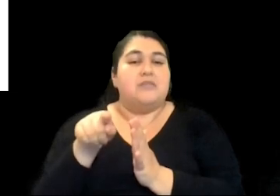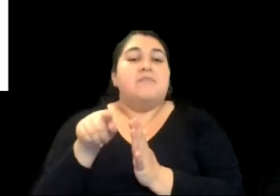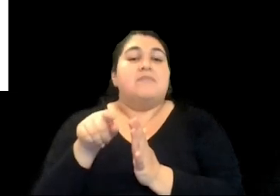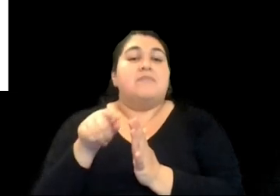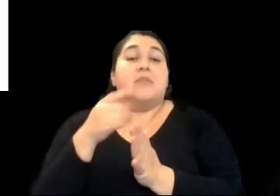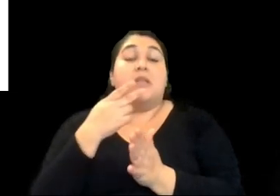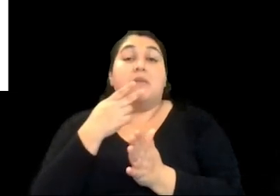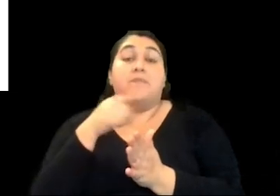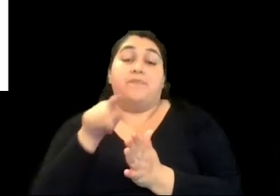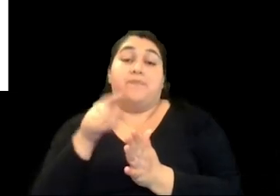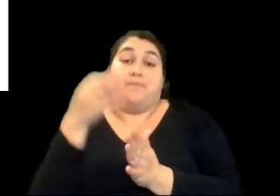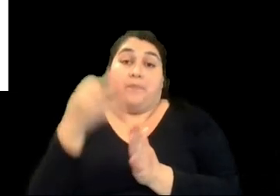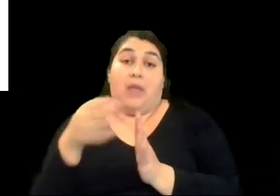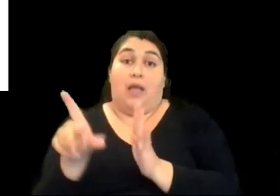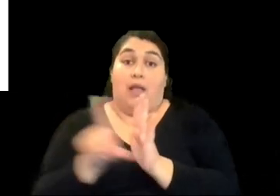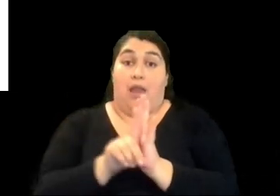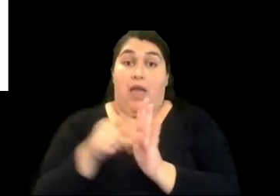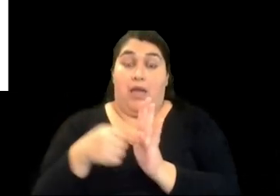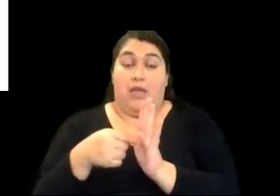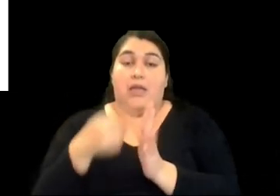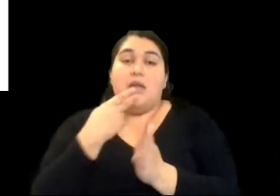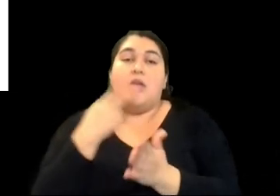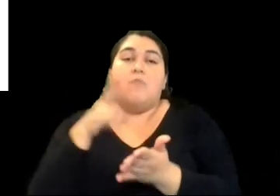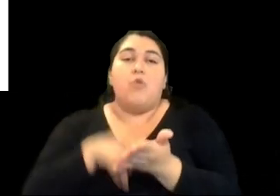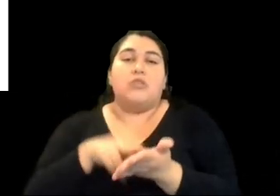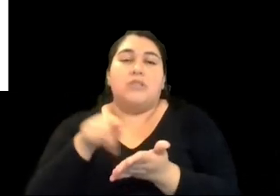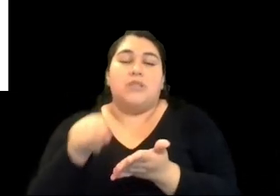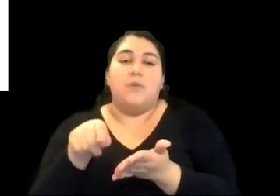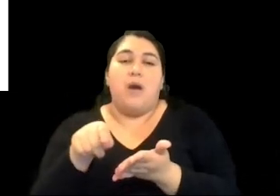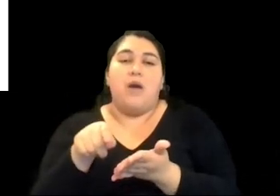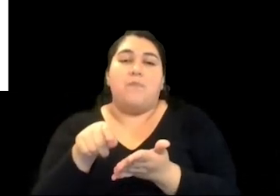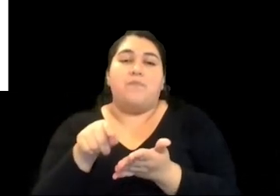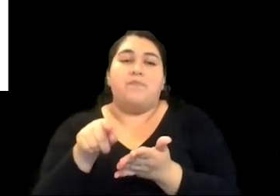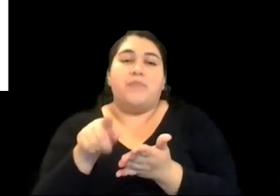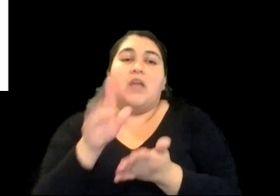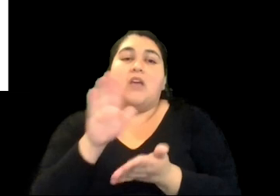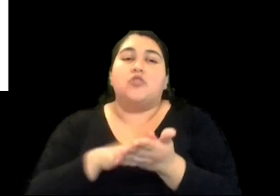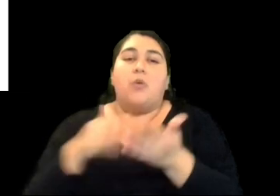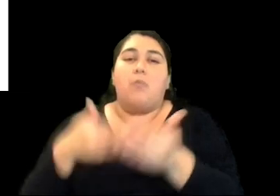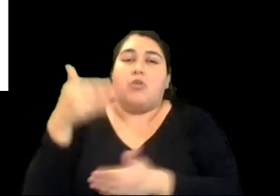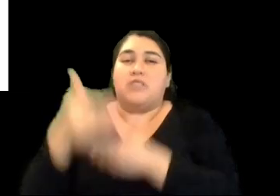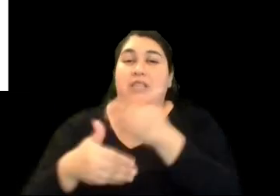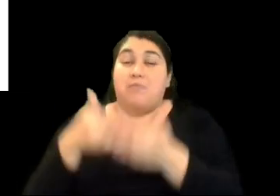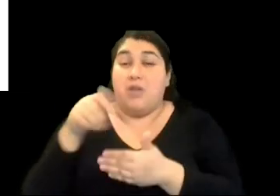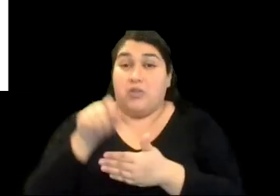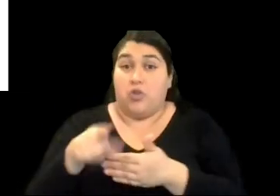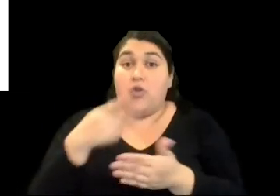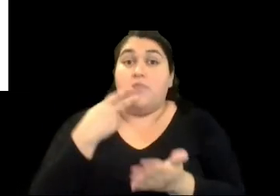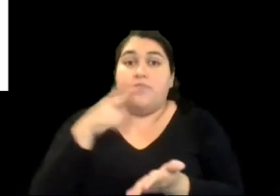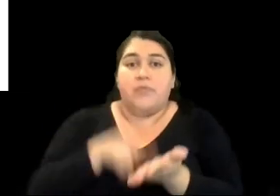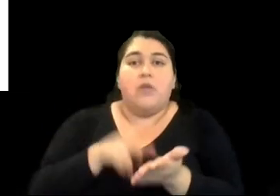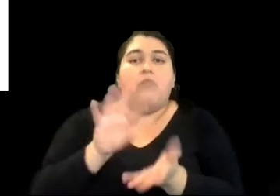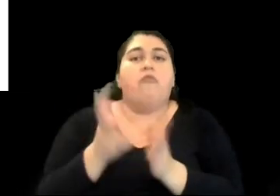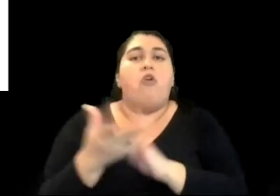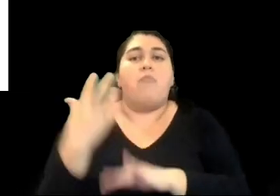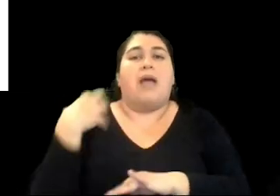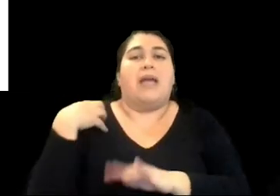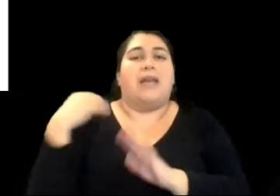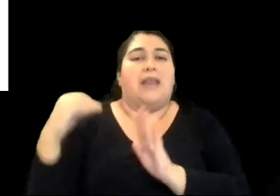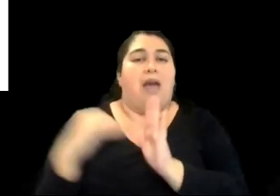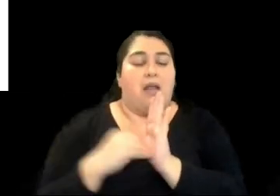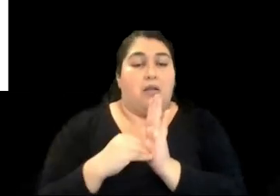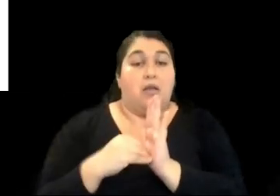la que establece la ley de procedimiento tributario, con carácter general. En esta norma no hay